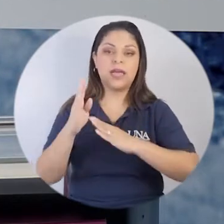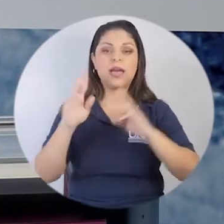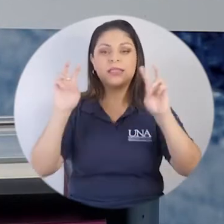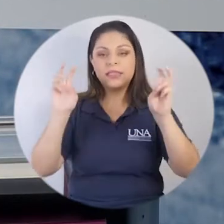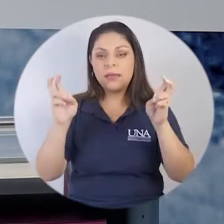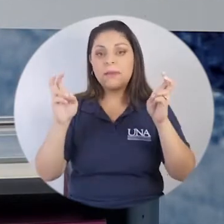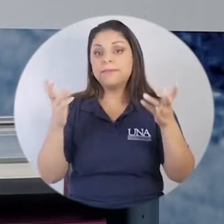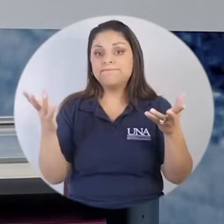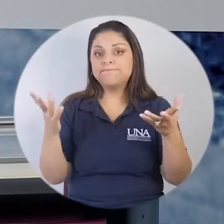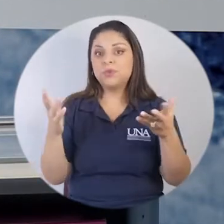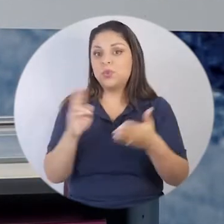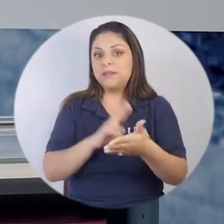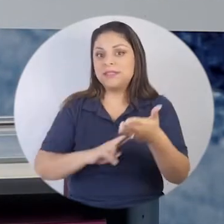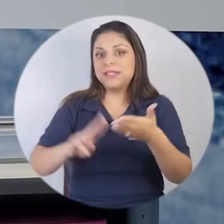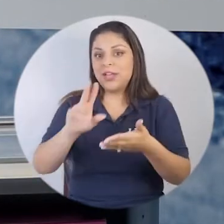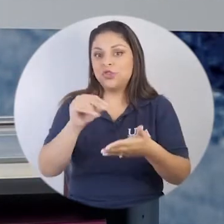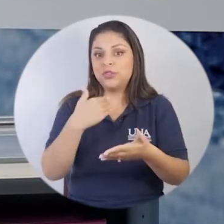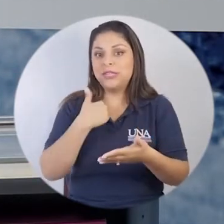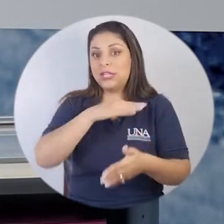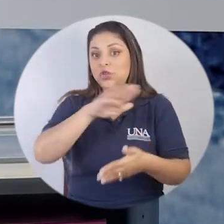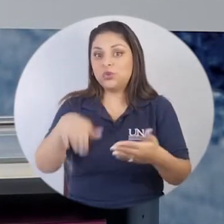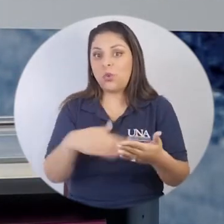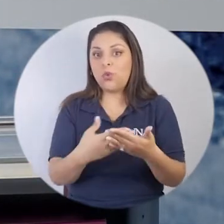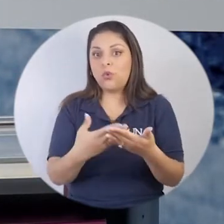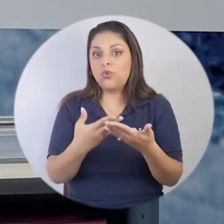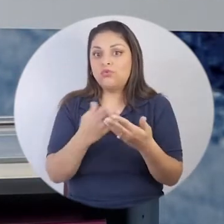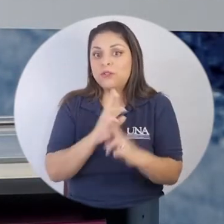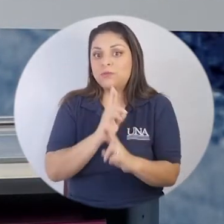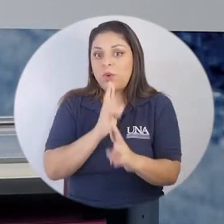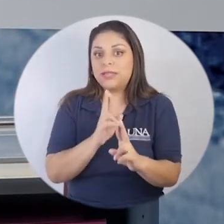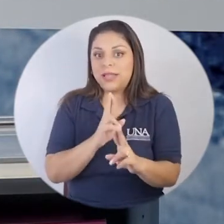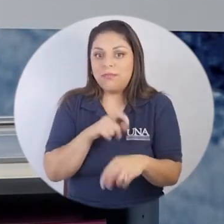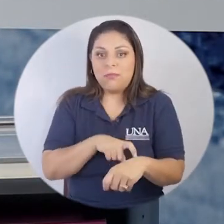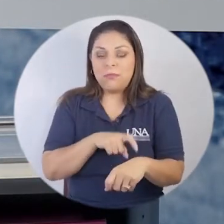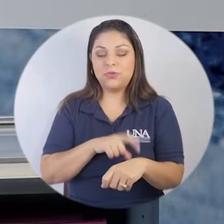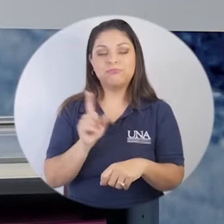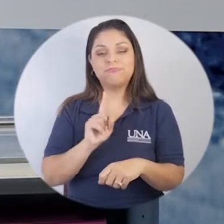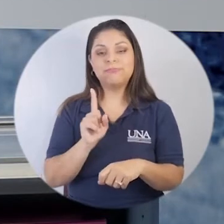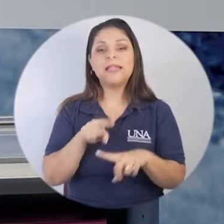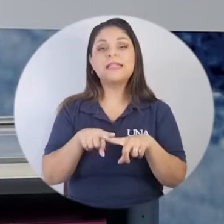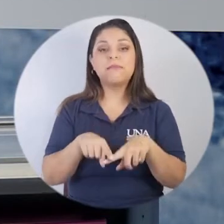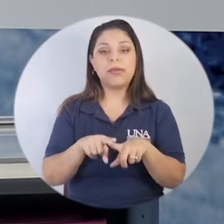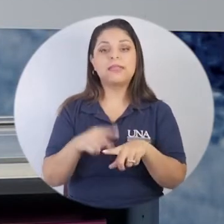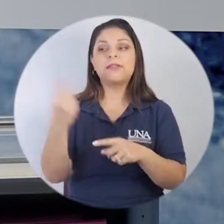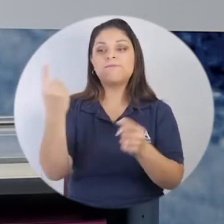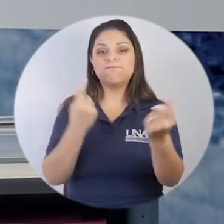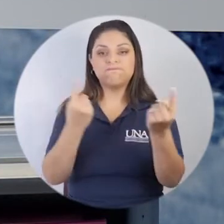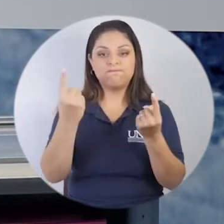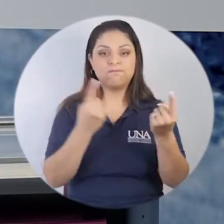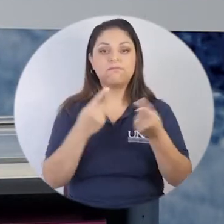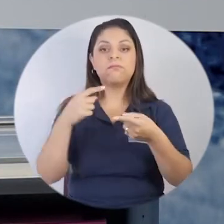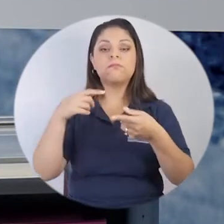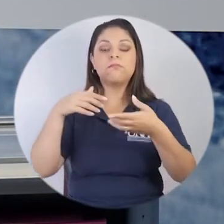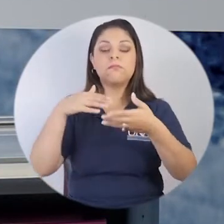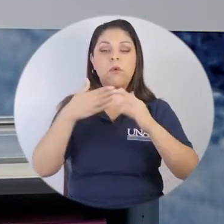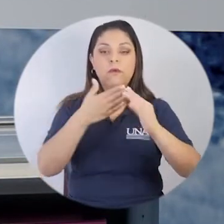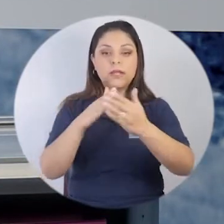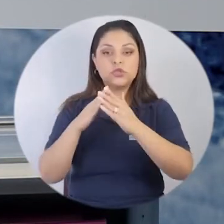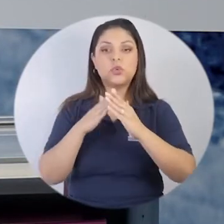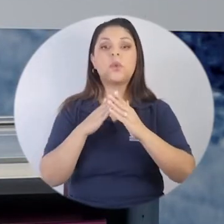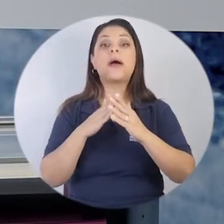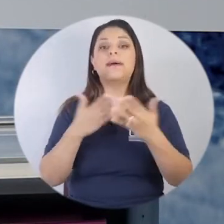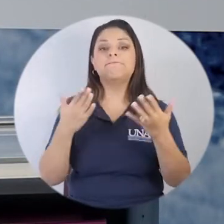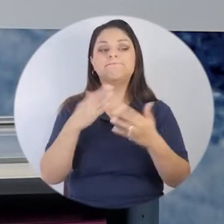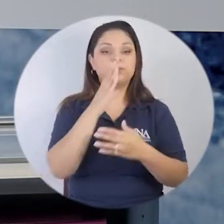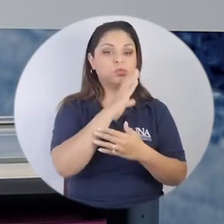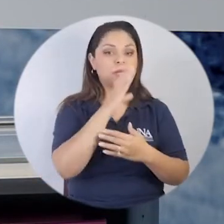las mismas universidades nos hemos enfrentado a que no tenemos todo resuelto en el momento, ¿verdad? Sino que según las necesidades de la población, pues vamos teniendo que buscar